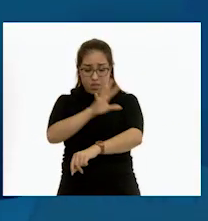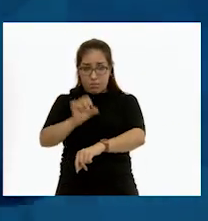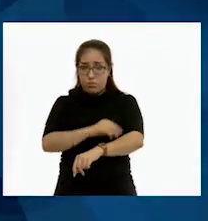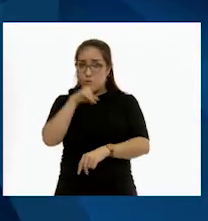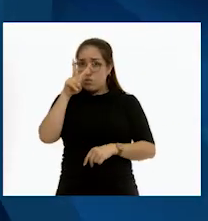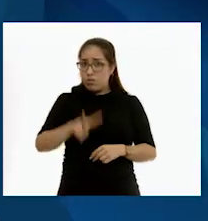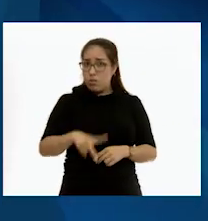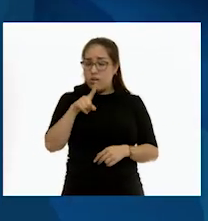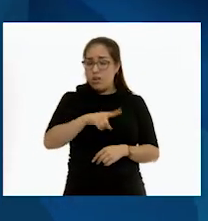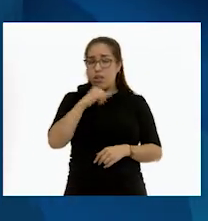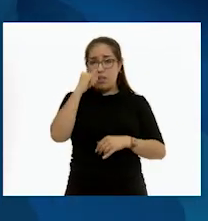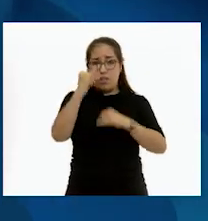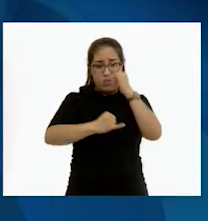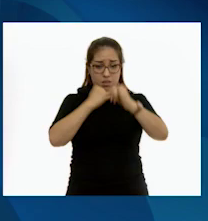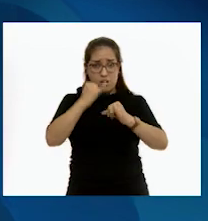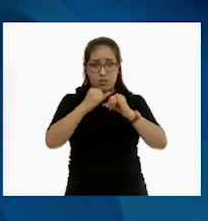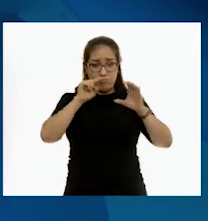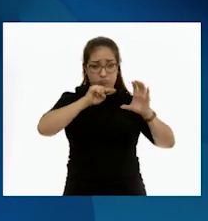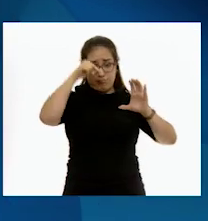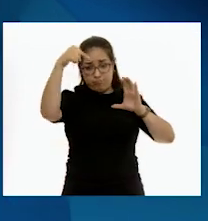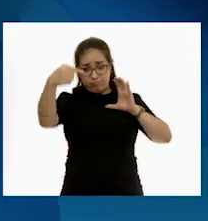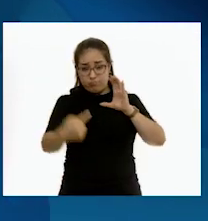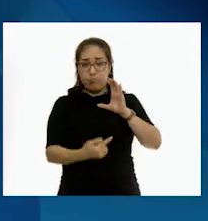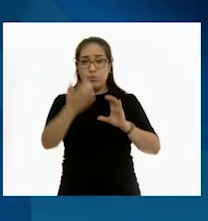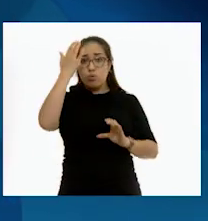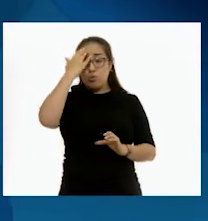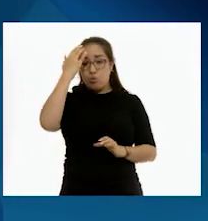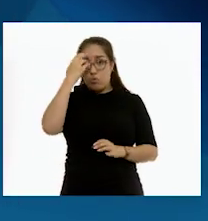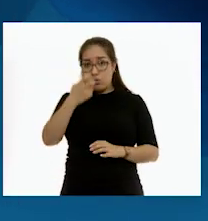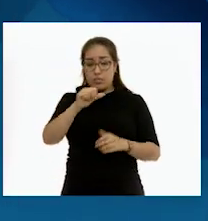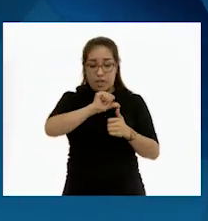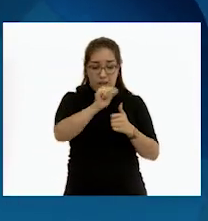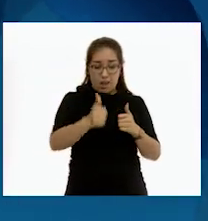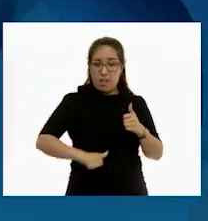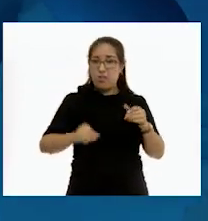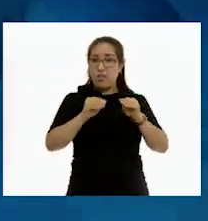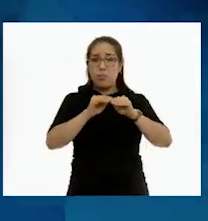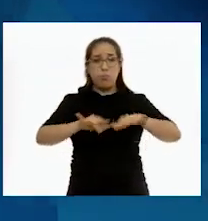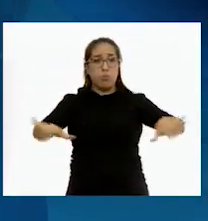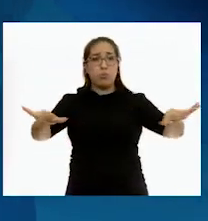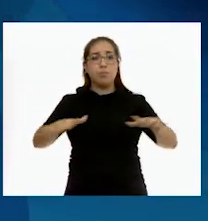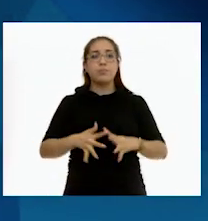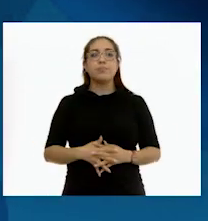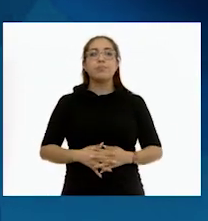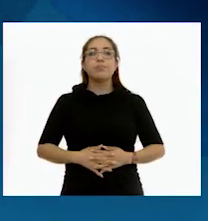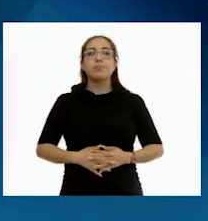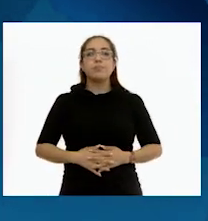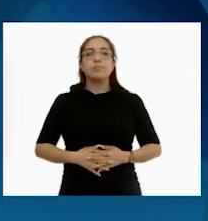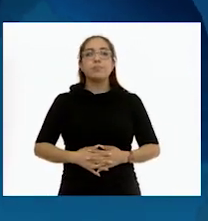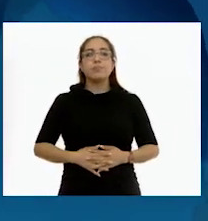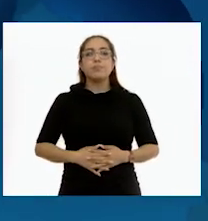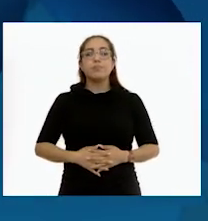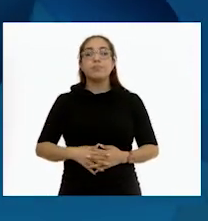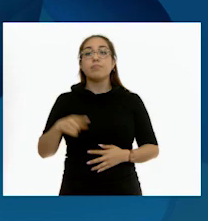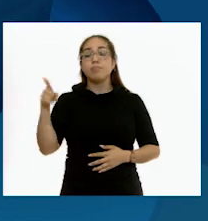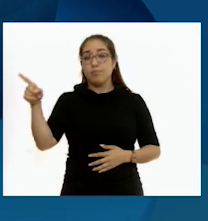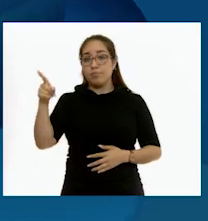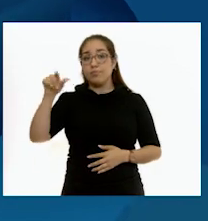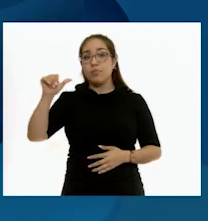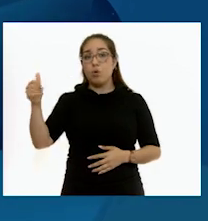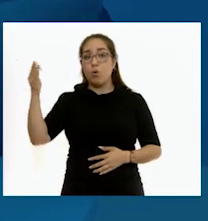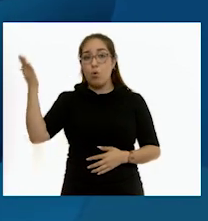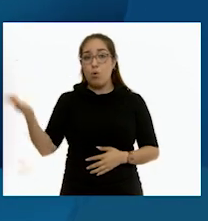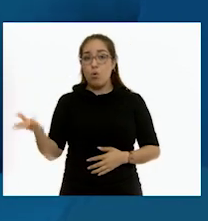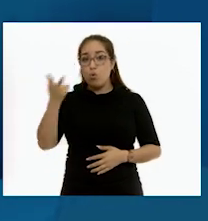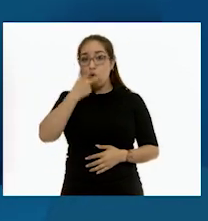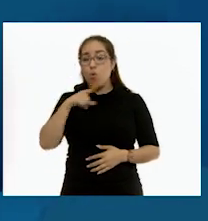trascender fronteras y cambiar la percepción de este arte en la sociedad en general. Goyesh Dutta nació en la